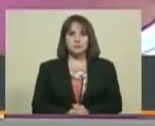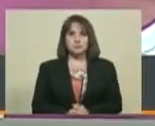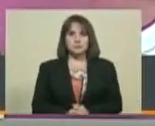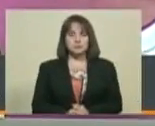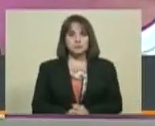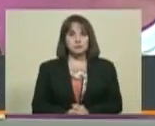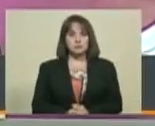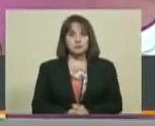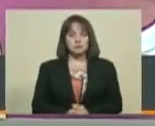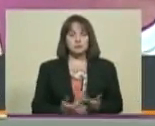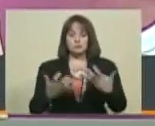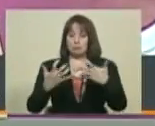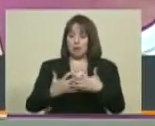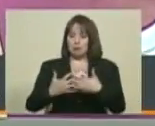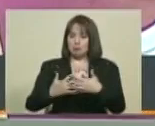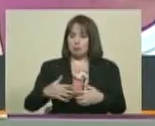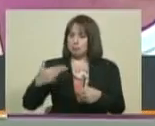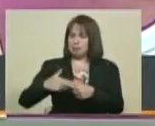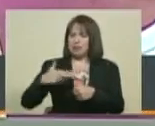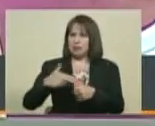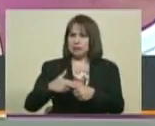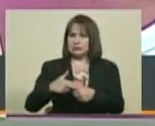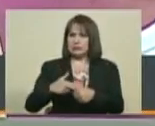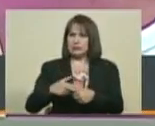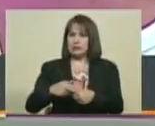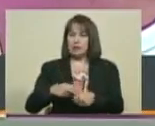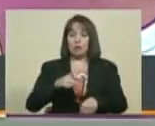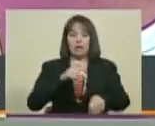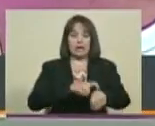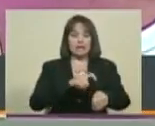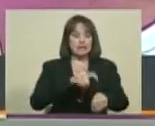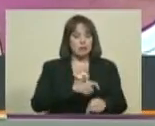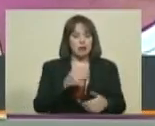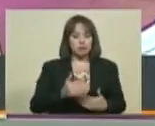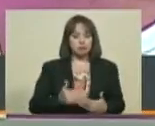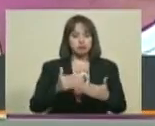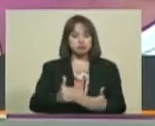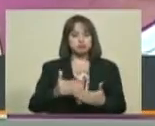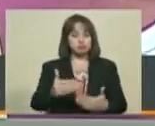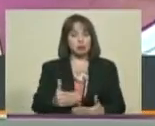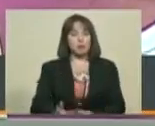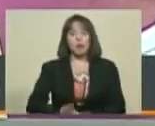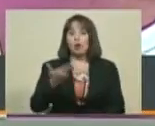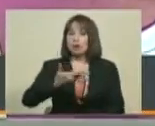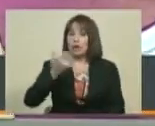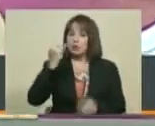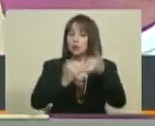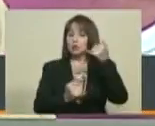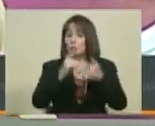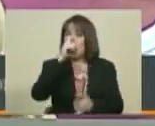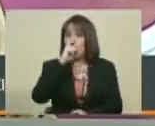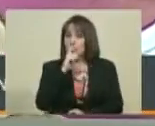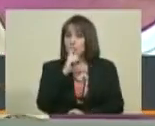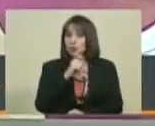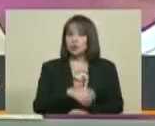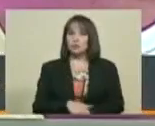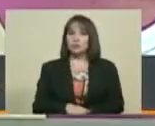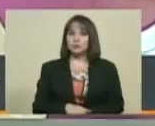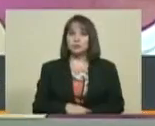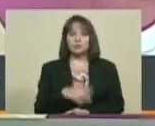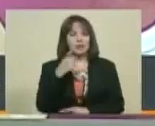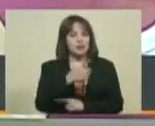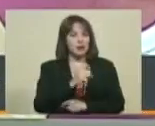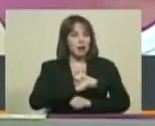PDVSA ha vivido etapas muy importantes en los últimos años. Y nosotros tenemos que tener claro